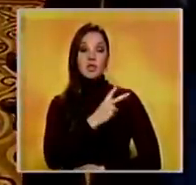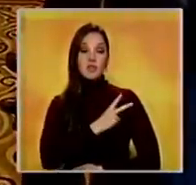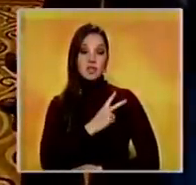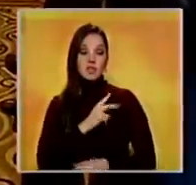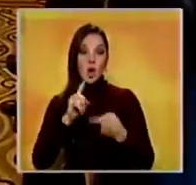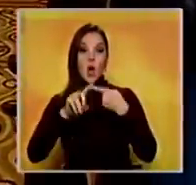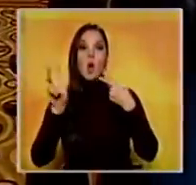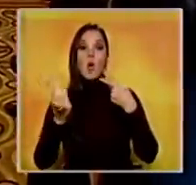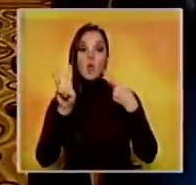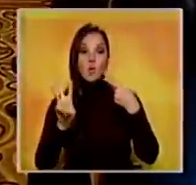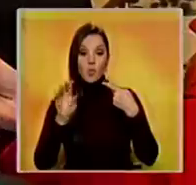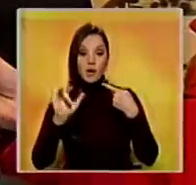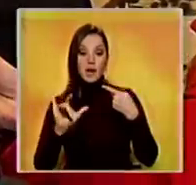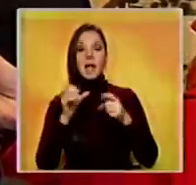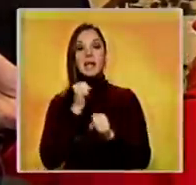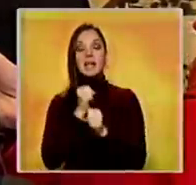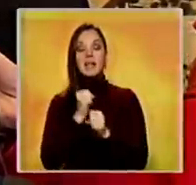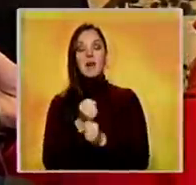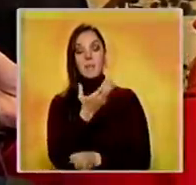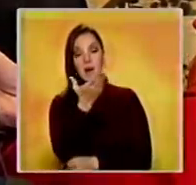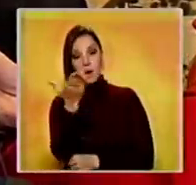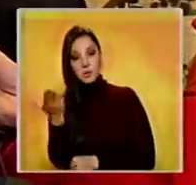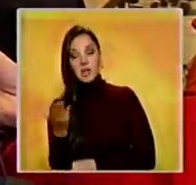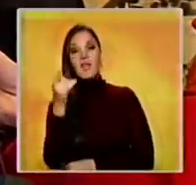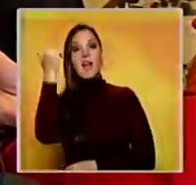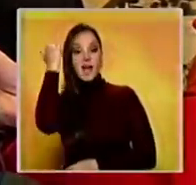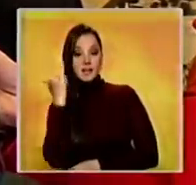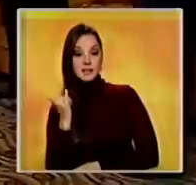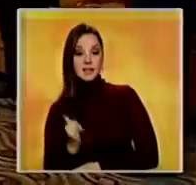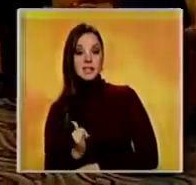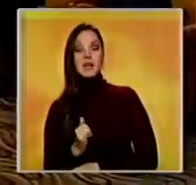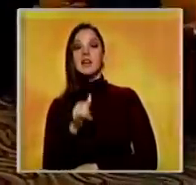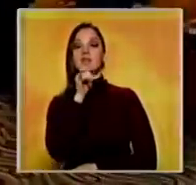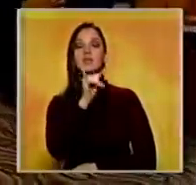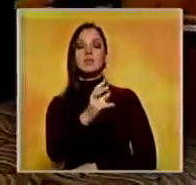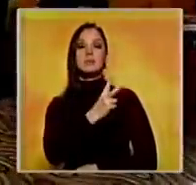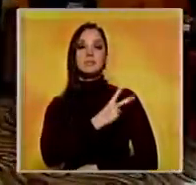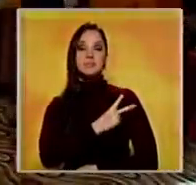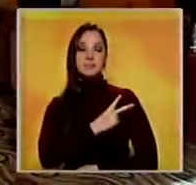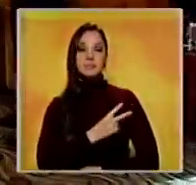William Betancourt y quien trabaja también para ustedes, Andrina Yepes, de Noticiero Venevisión.